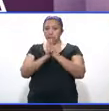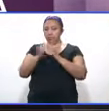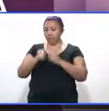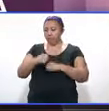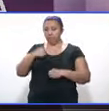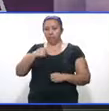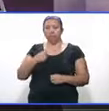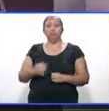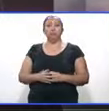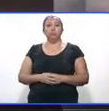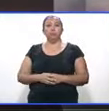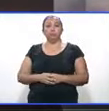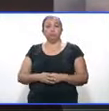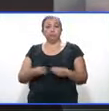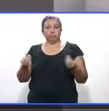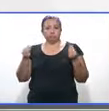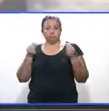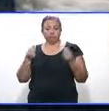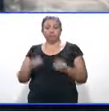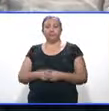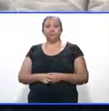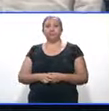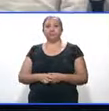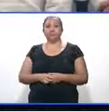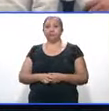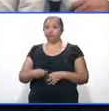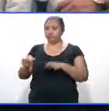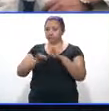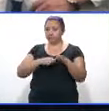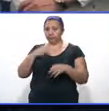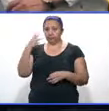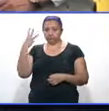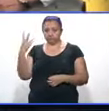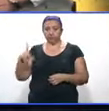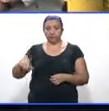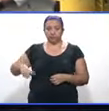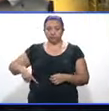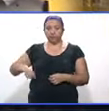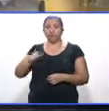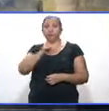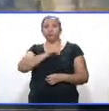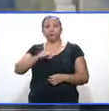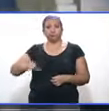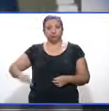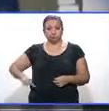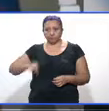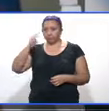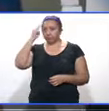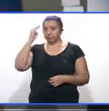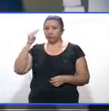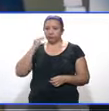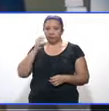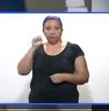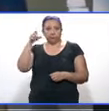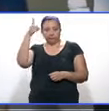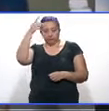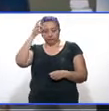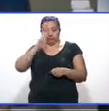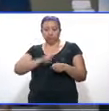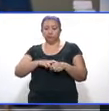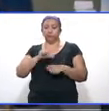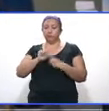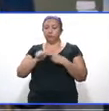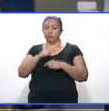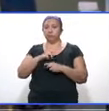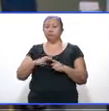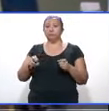pues con mucha entrega. Colaboró en tres administraciones del Ayuntamiento de Mérida, en la Subdirección de Asuntos